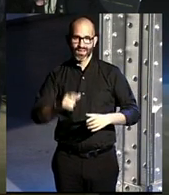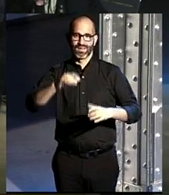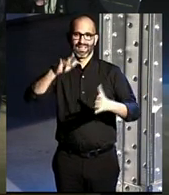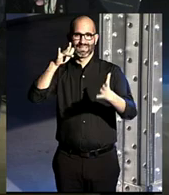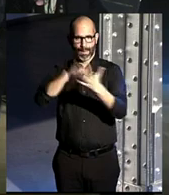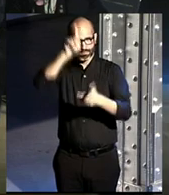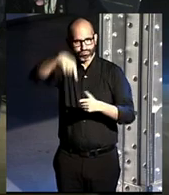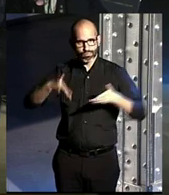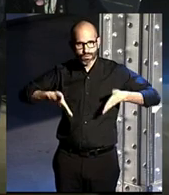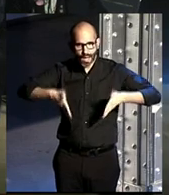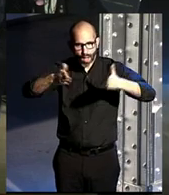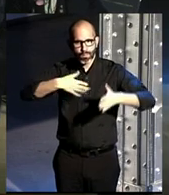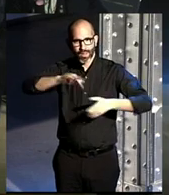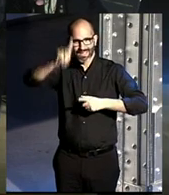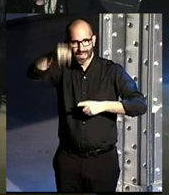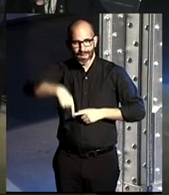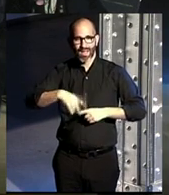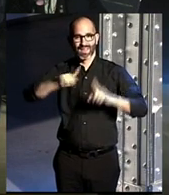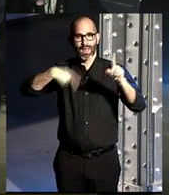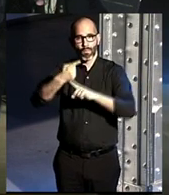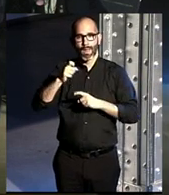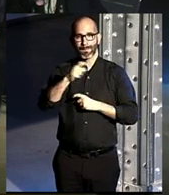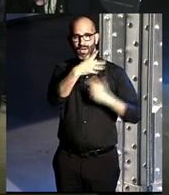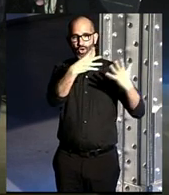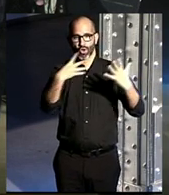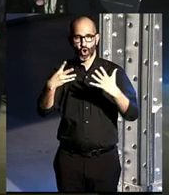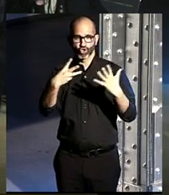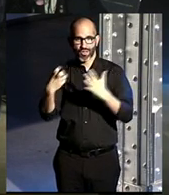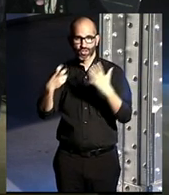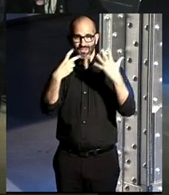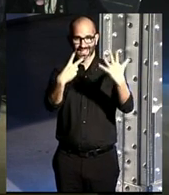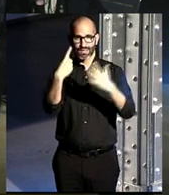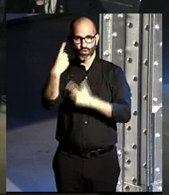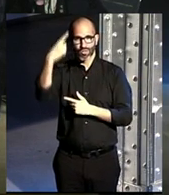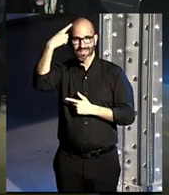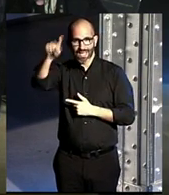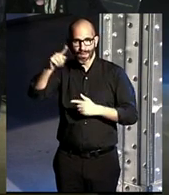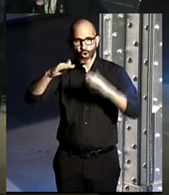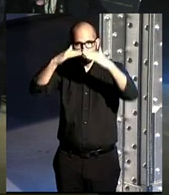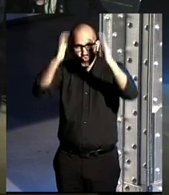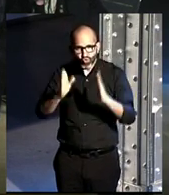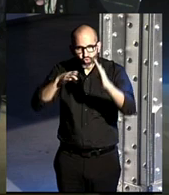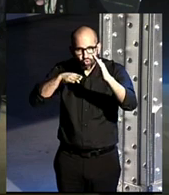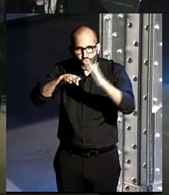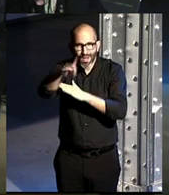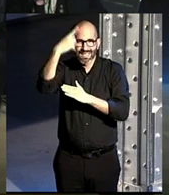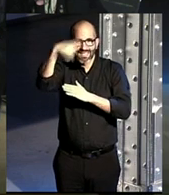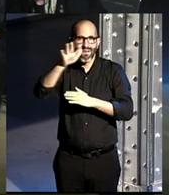y 1871 el túnel de los Alpes entre la Francia e Italia,